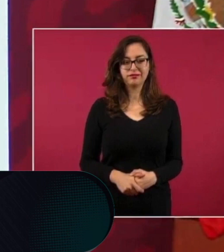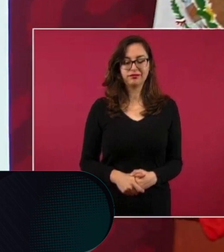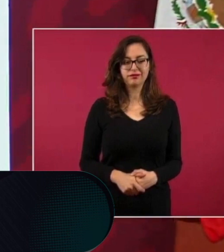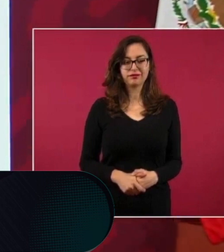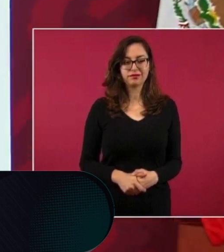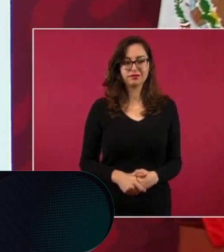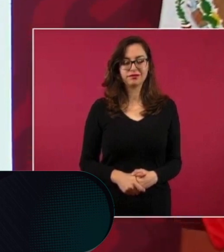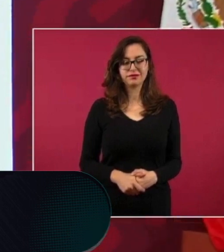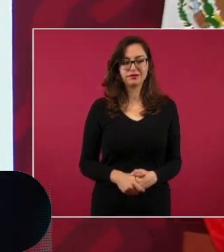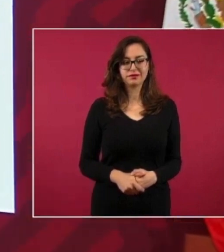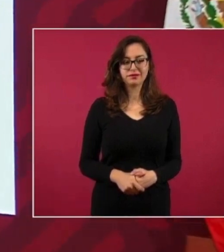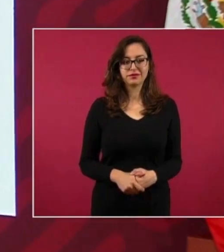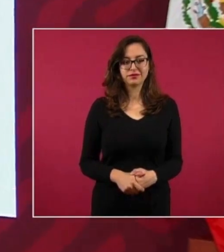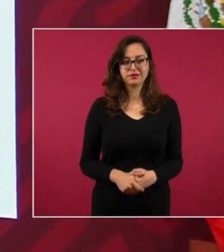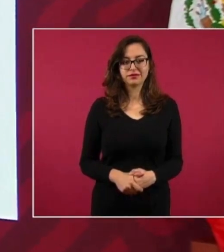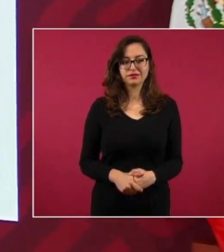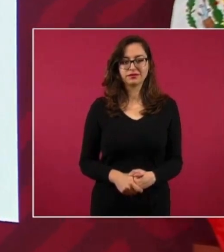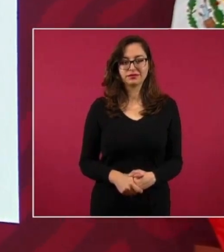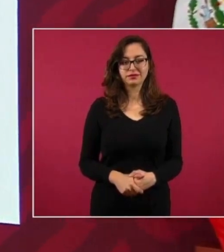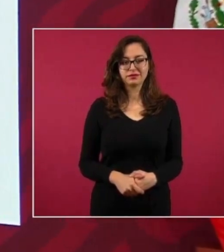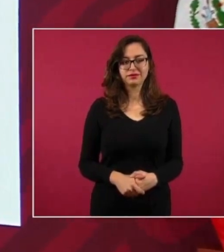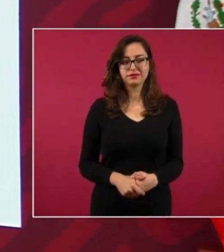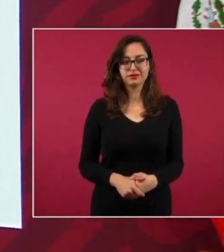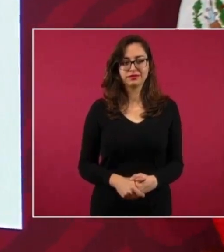porque son los que